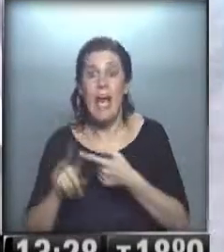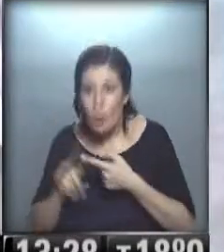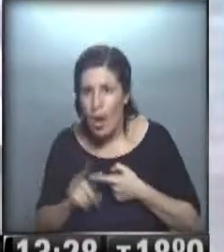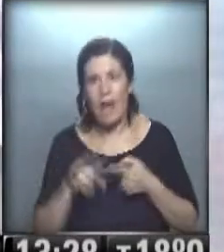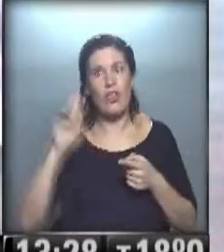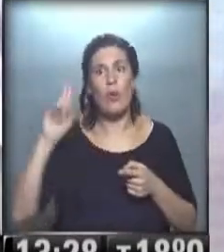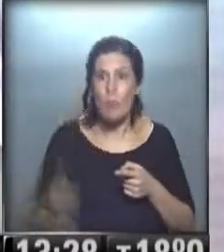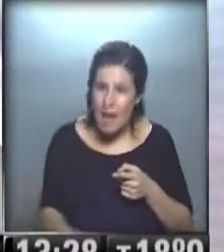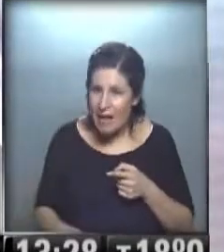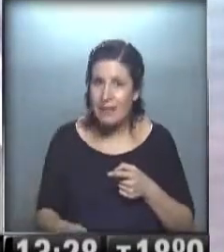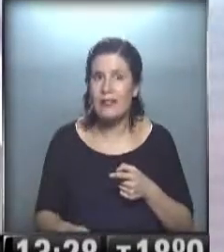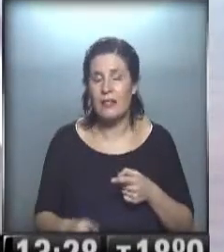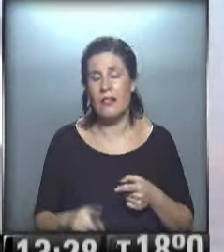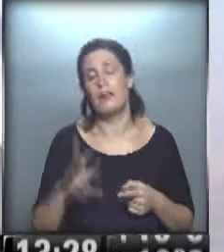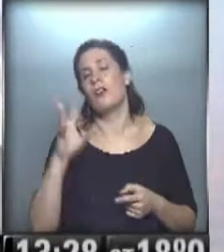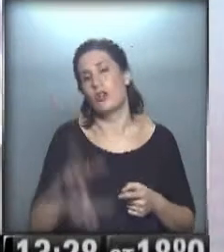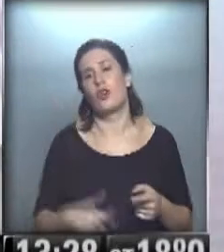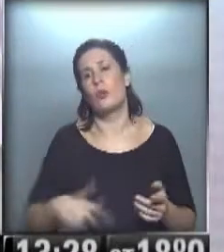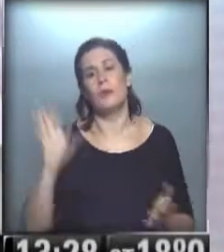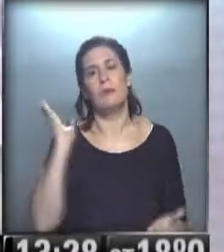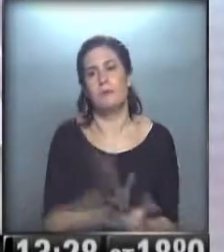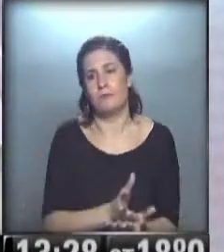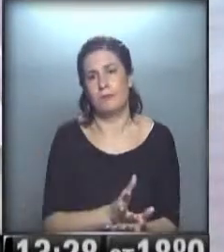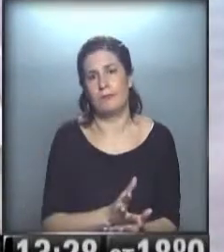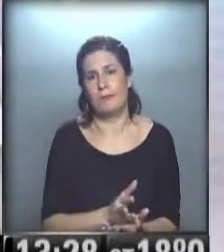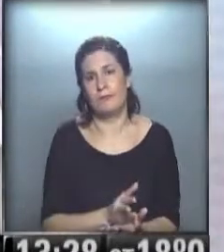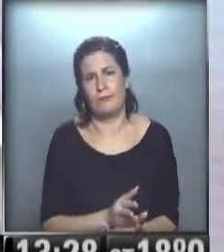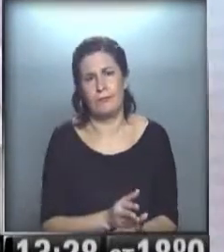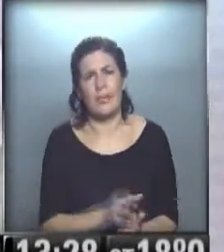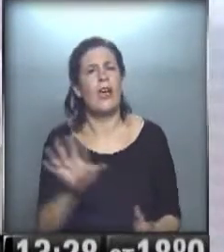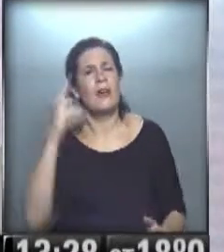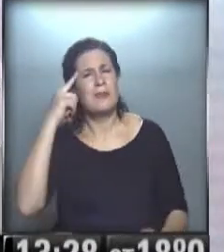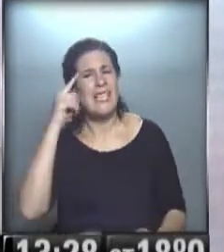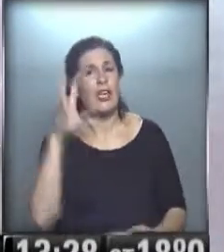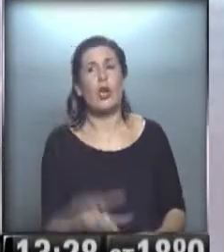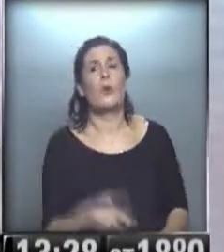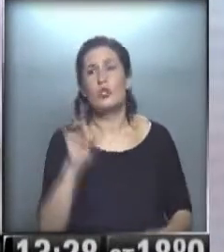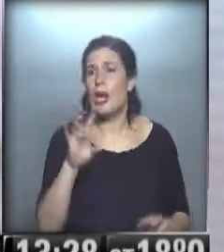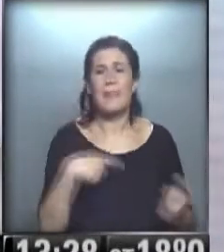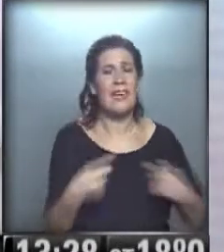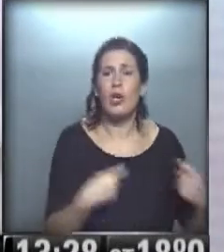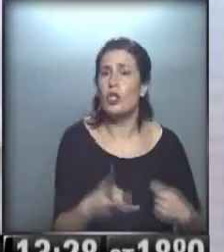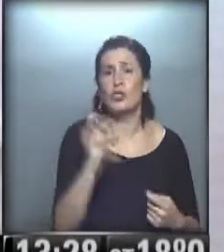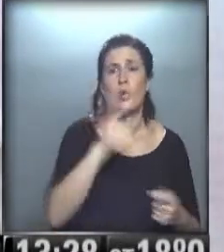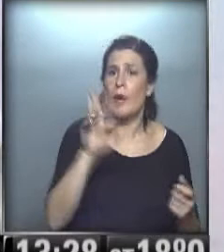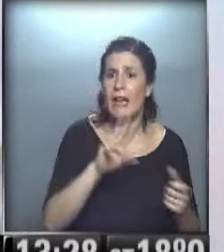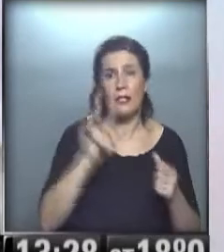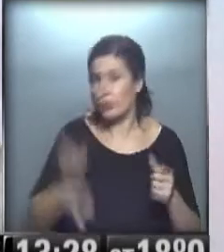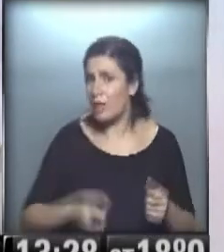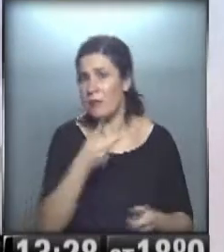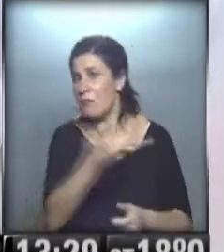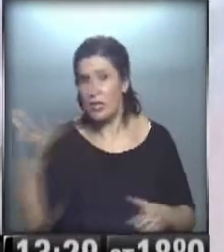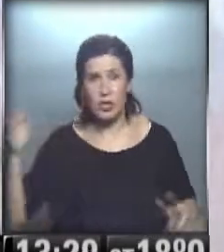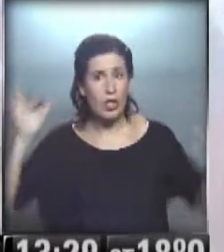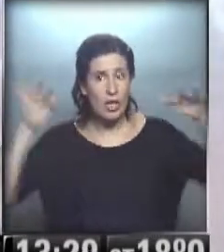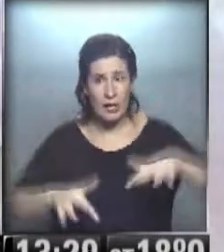hubo, podría haber condena. ¿Qué es lo que está pasando? Le robaron a todo el mundo, no solamente a los bares, sino también a gente que había ido a festejar ahí